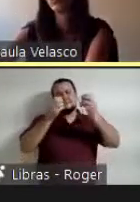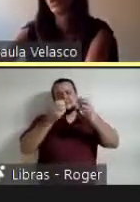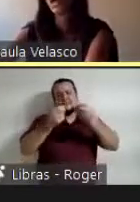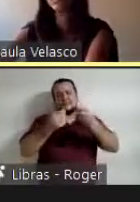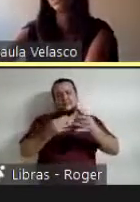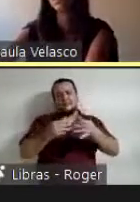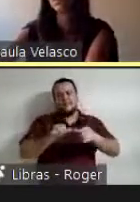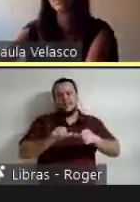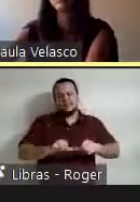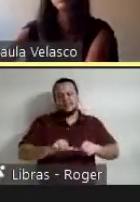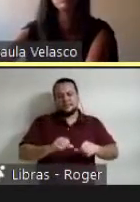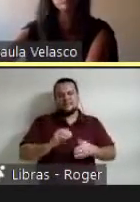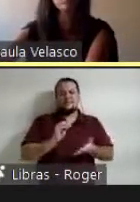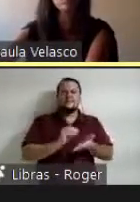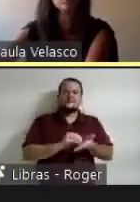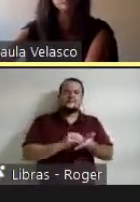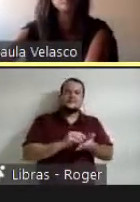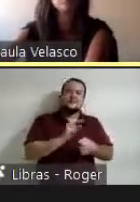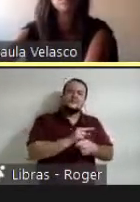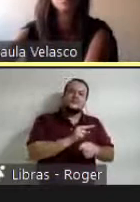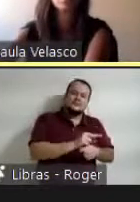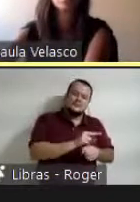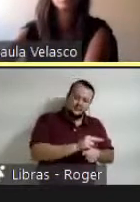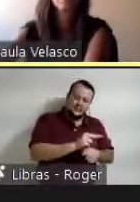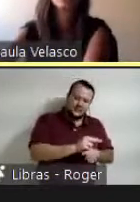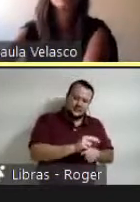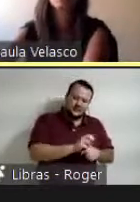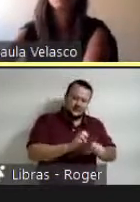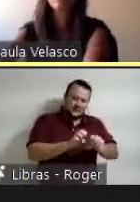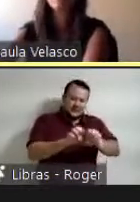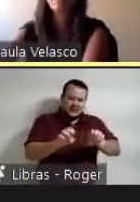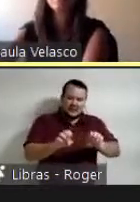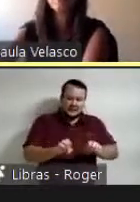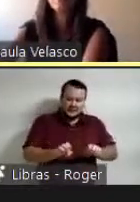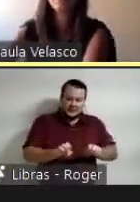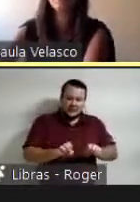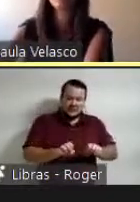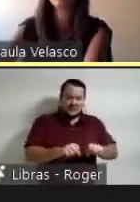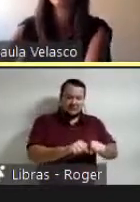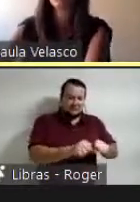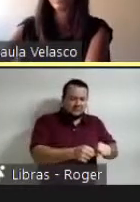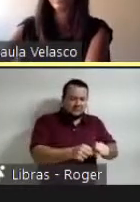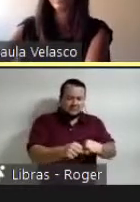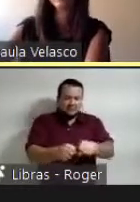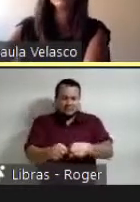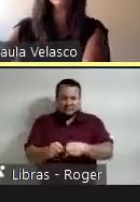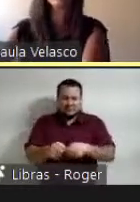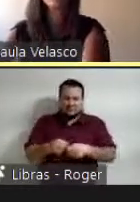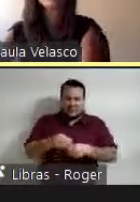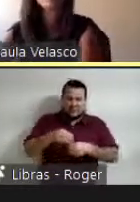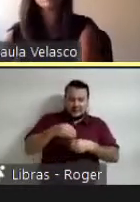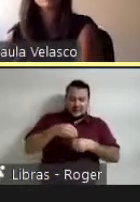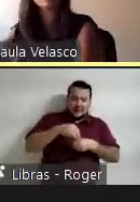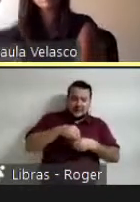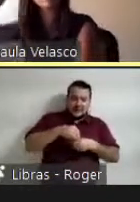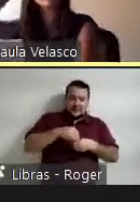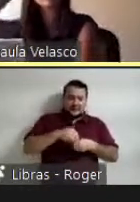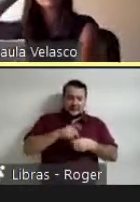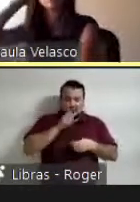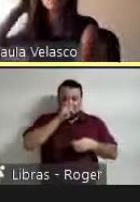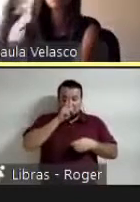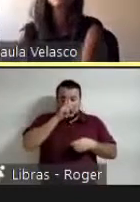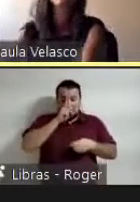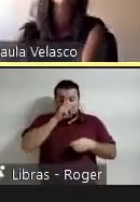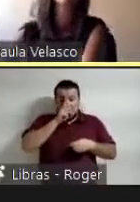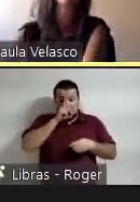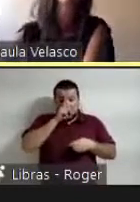su estructura hasta su ornamento interior al ser una amenaza para el mercado local de bienes raíces apenas